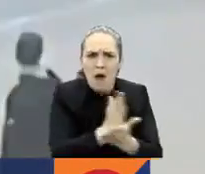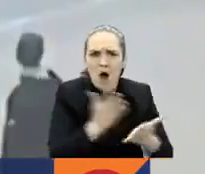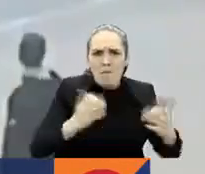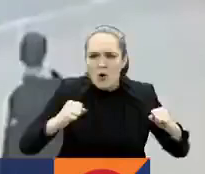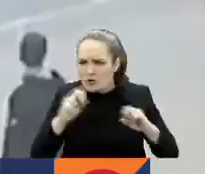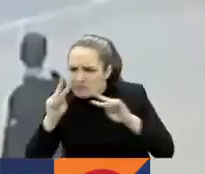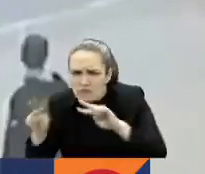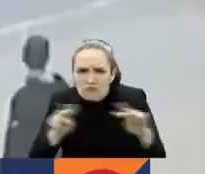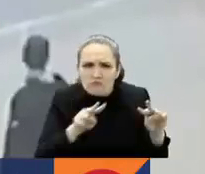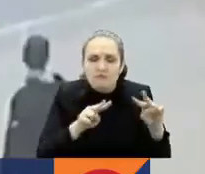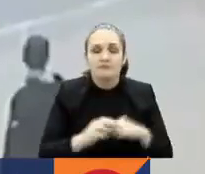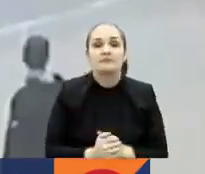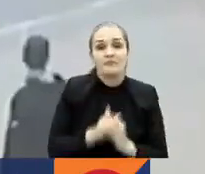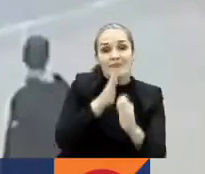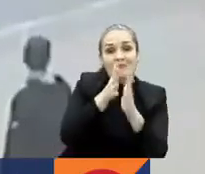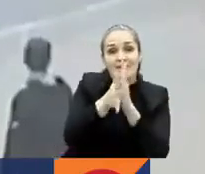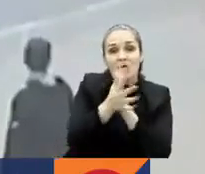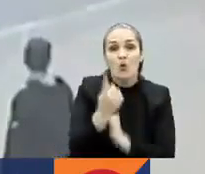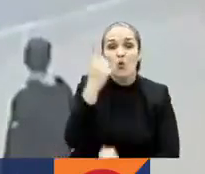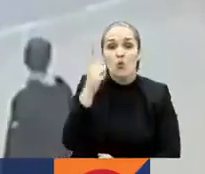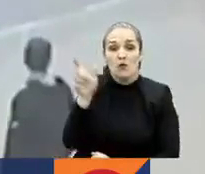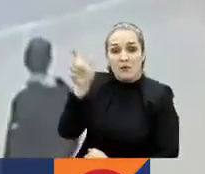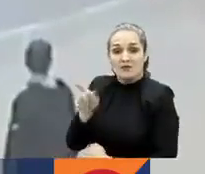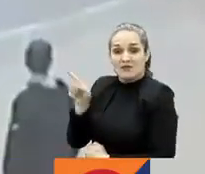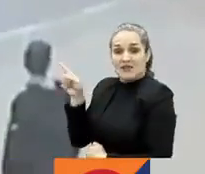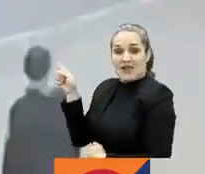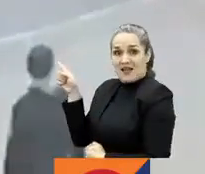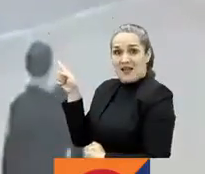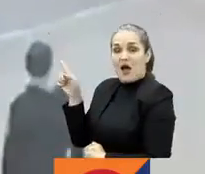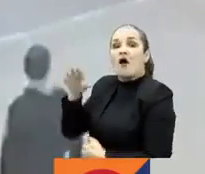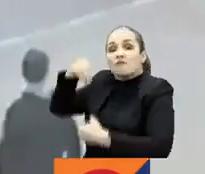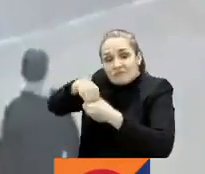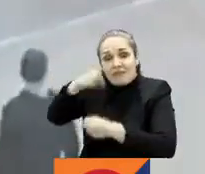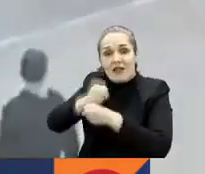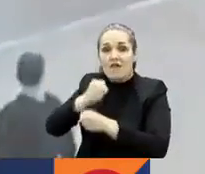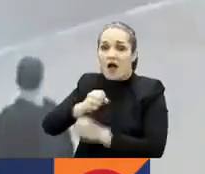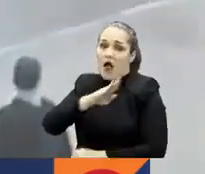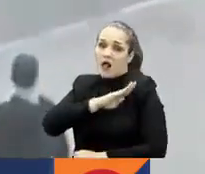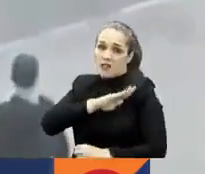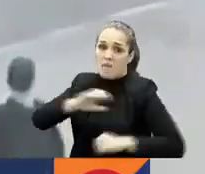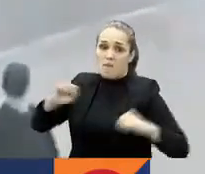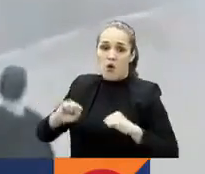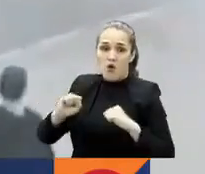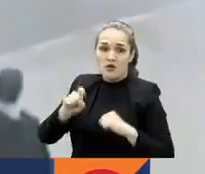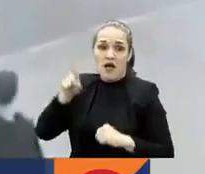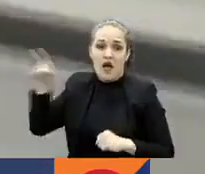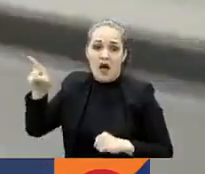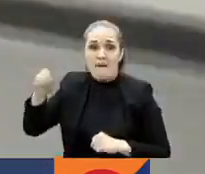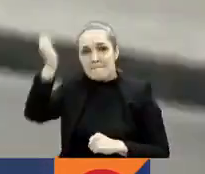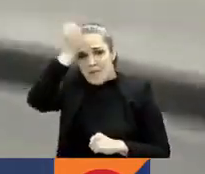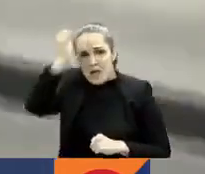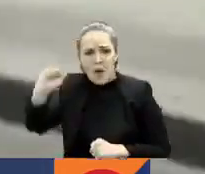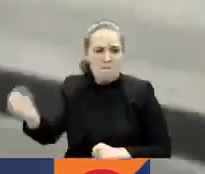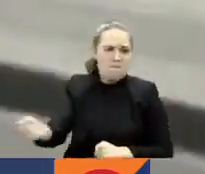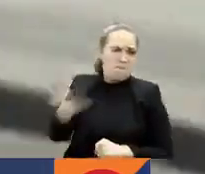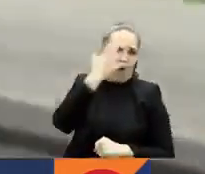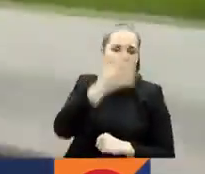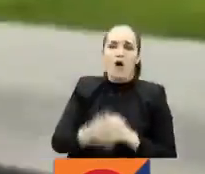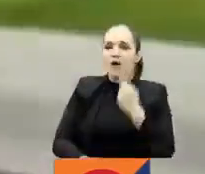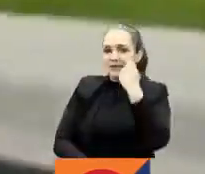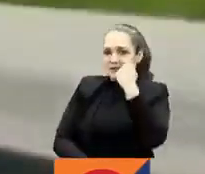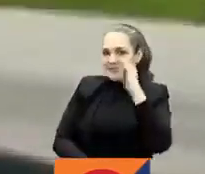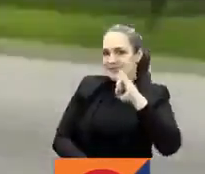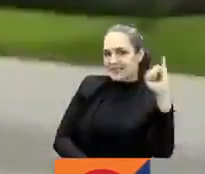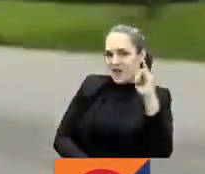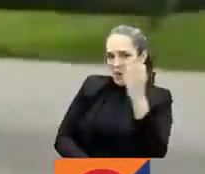Bogotá. Dentro de los afectados fue herido uno de los gestores de convivencia de la alcaldía de la capital, que resultó golpeado con una piedra en su ojo izquierdo.